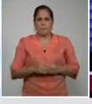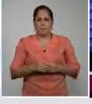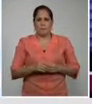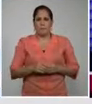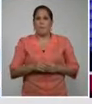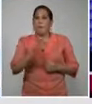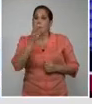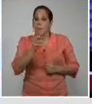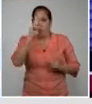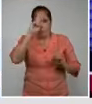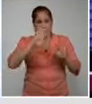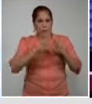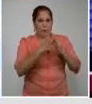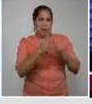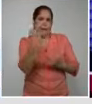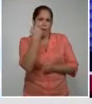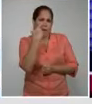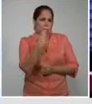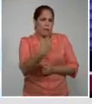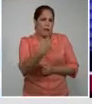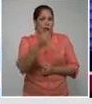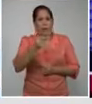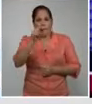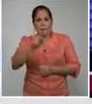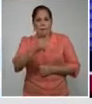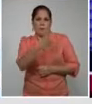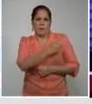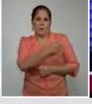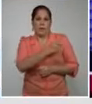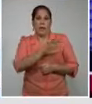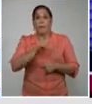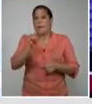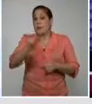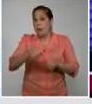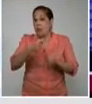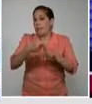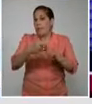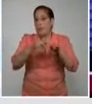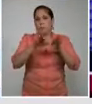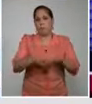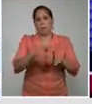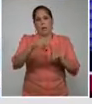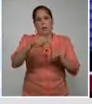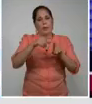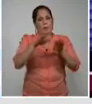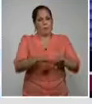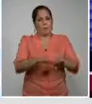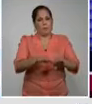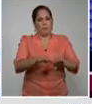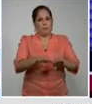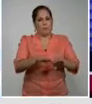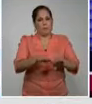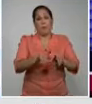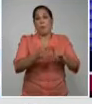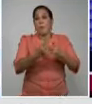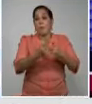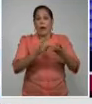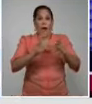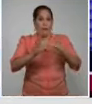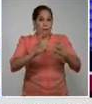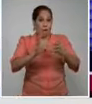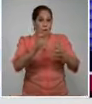ver cómo es la evolución de los sujetos. Ahora, si el sujeto da positivo, sí, se interrumpe el tratamiento de la vacunación. Porque el esquema previsto para sujetos